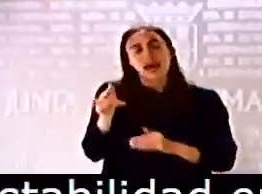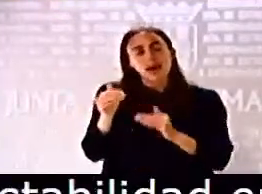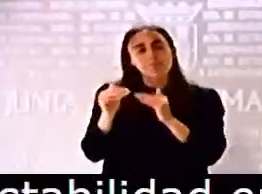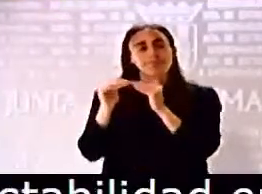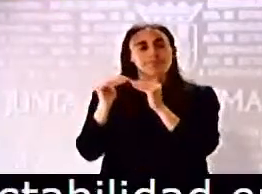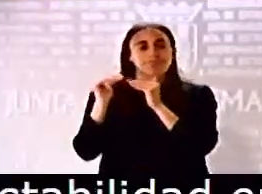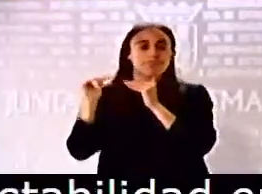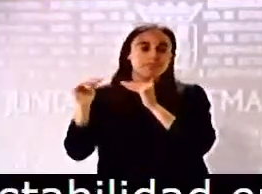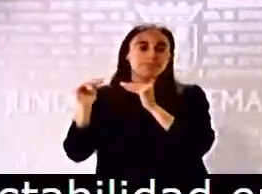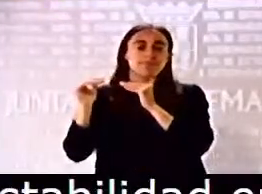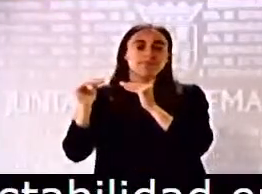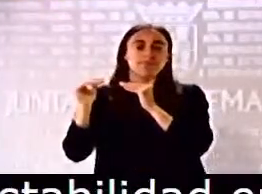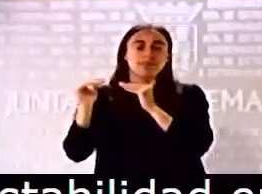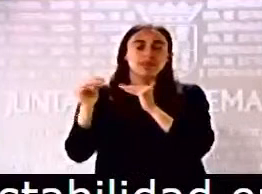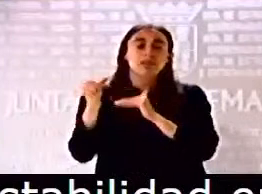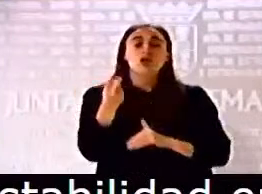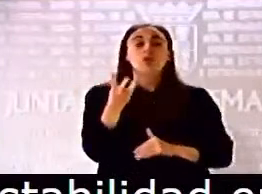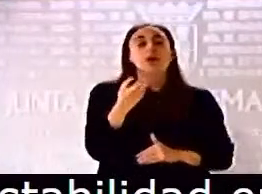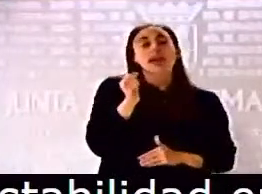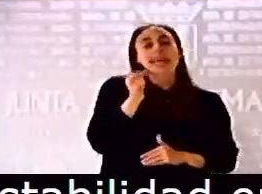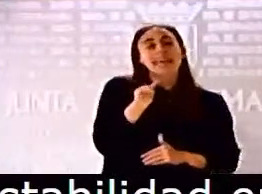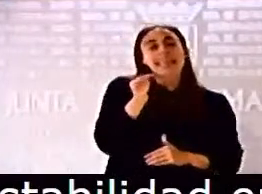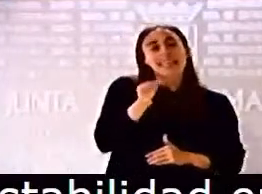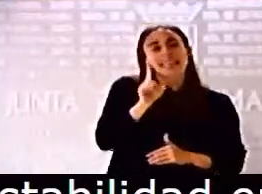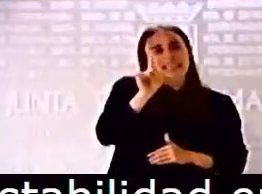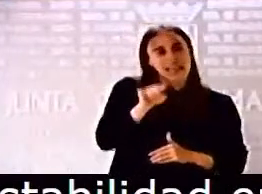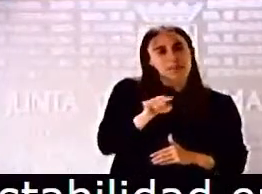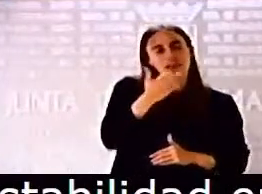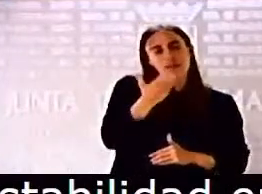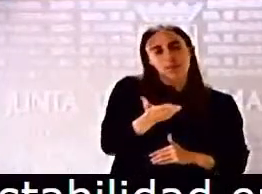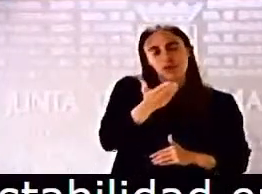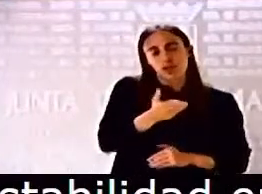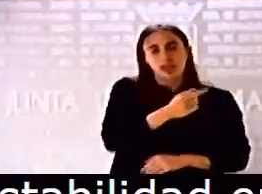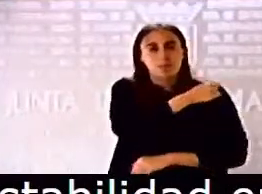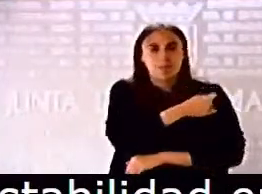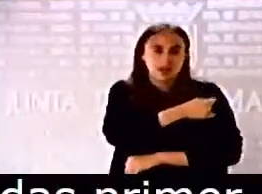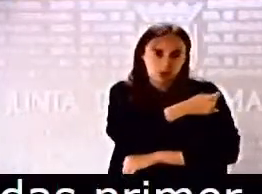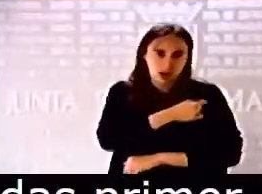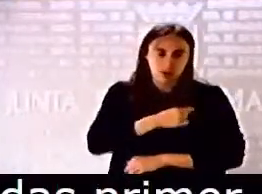afectadas también por el hecho de la vacunación.